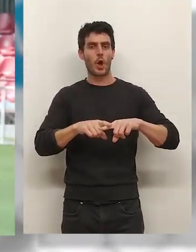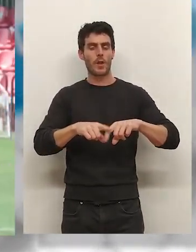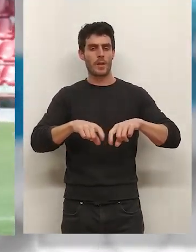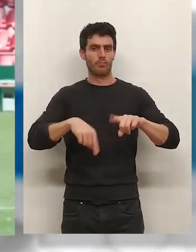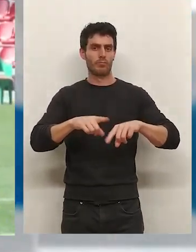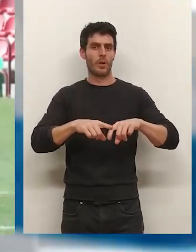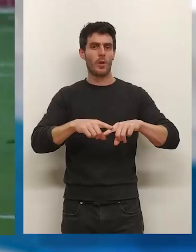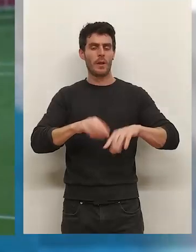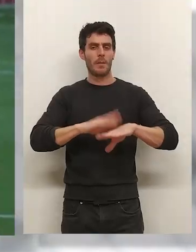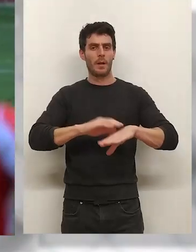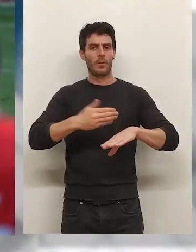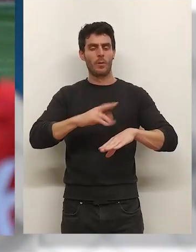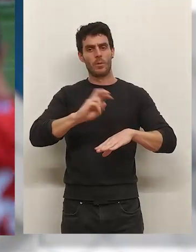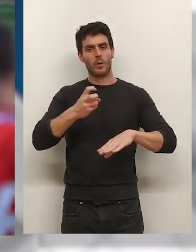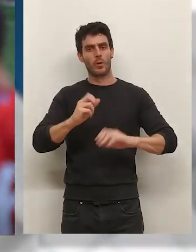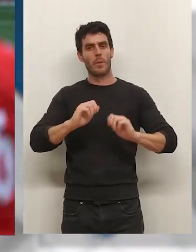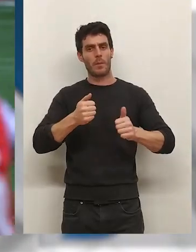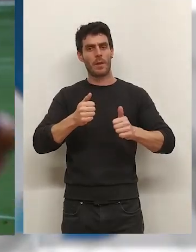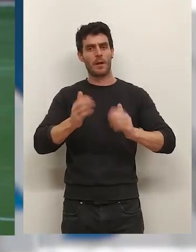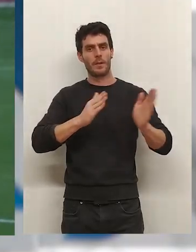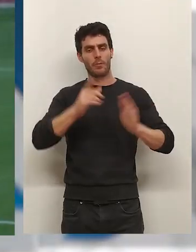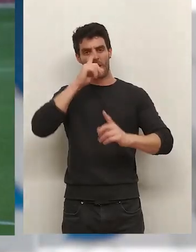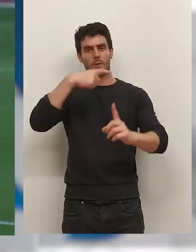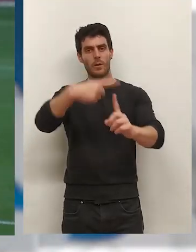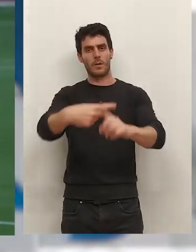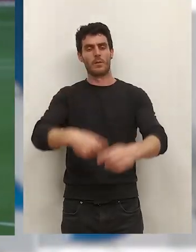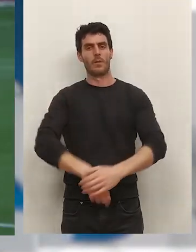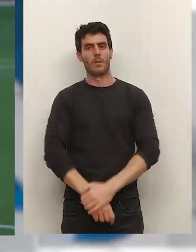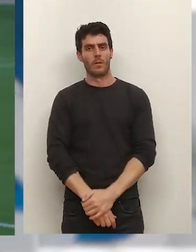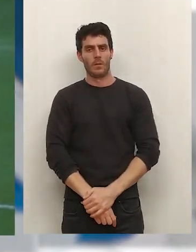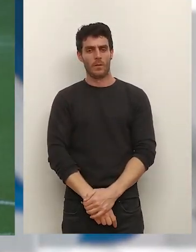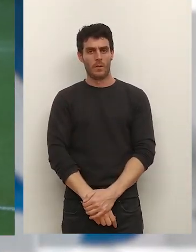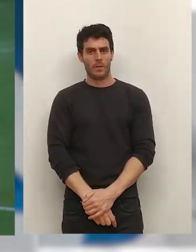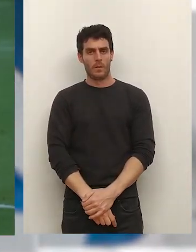cuenta para empezar en otro club la próxima temporada.